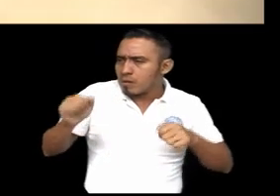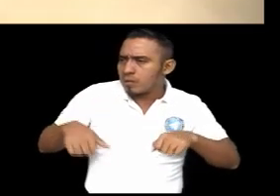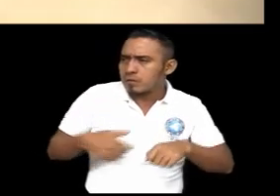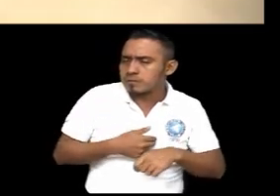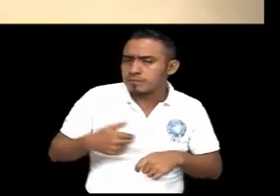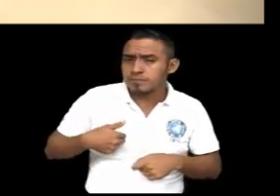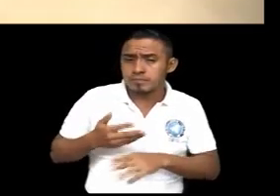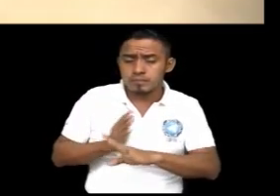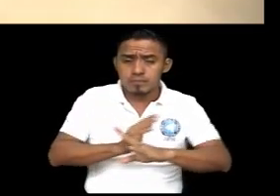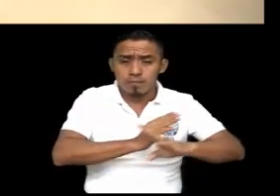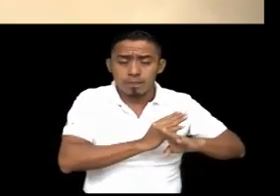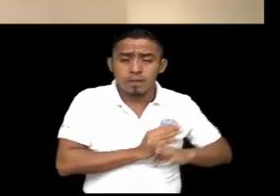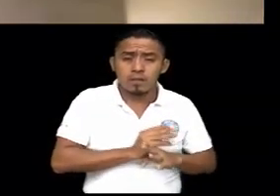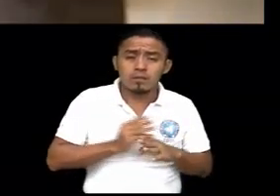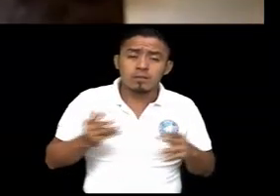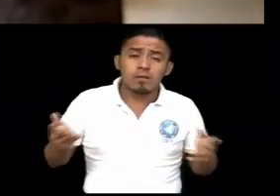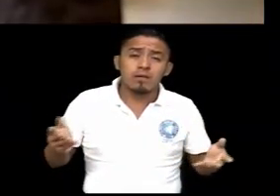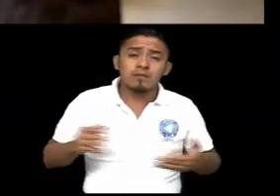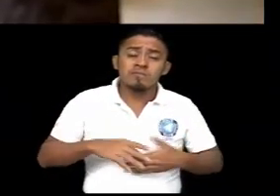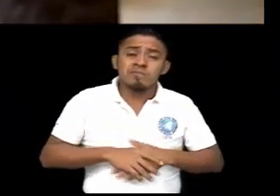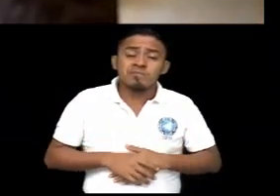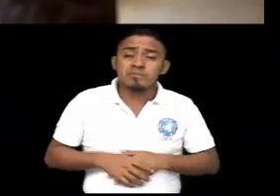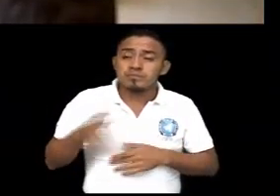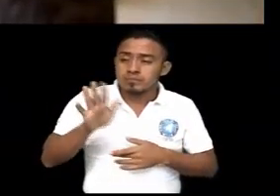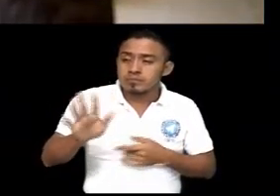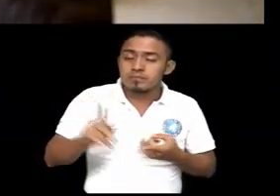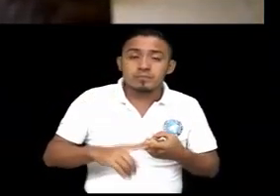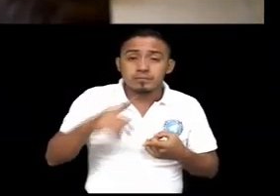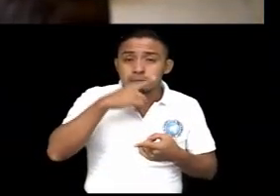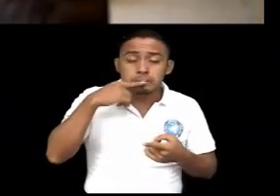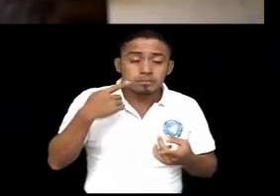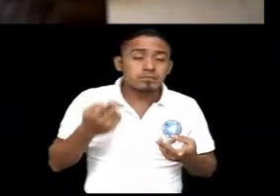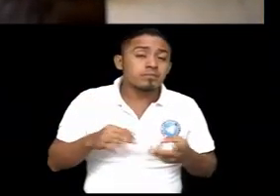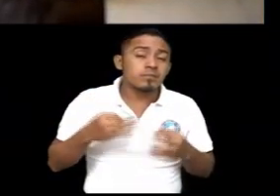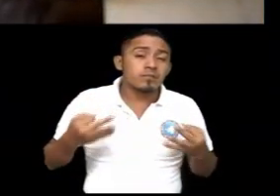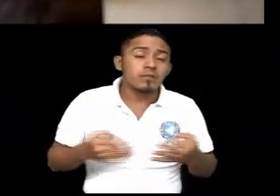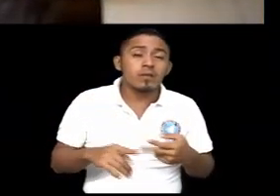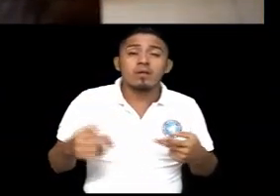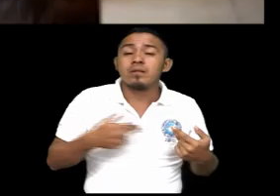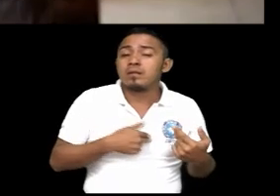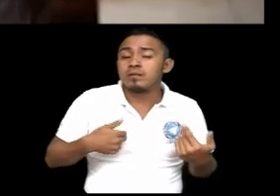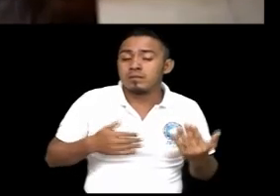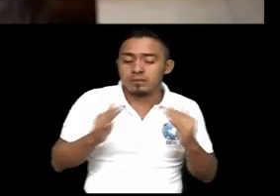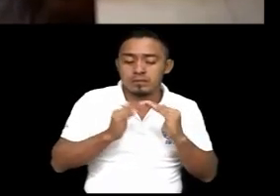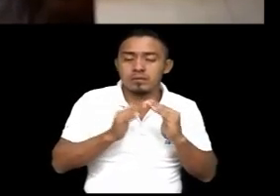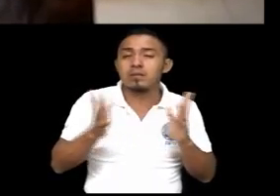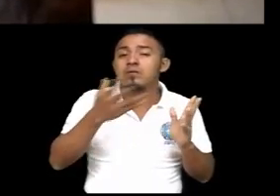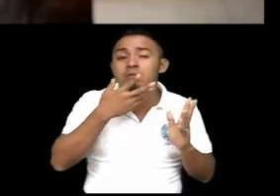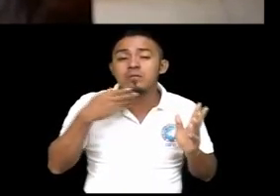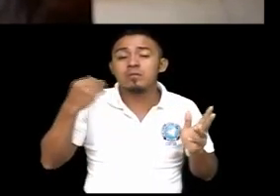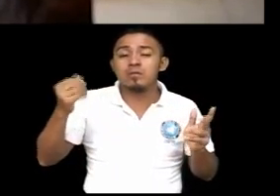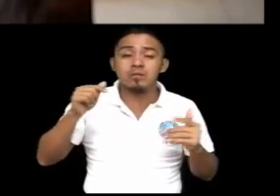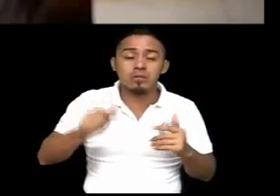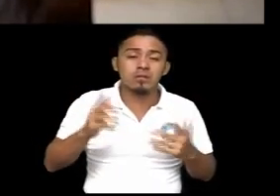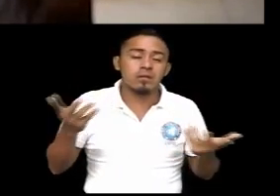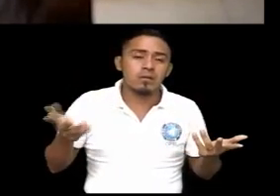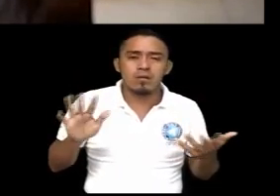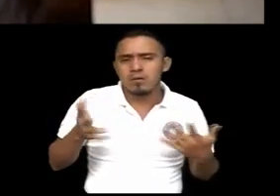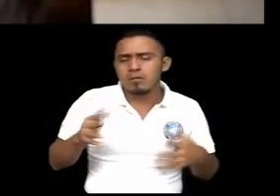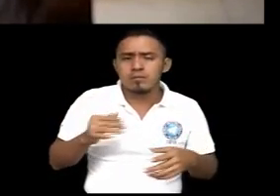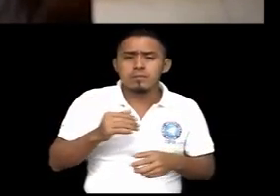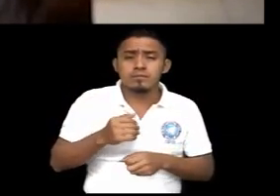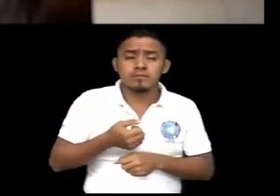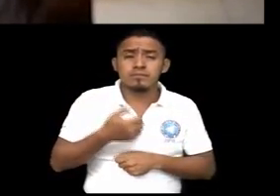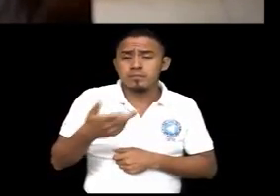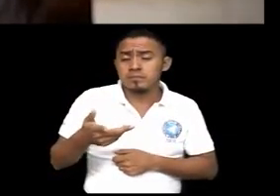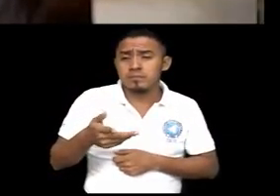hacer nosotros en nuestros hogares? ¿Qué pueden hacer los padres de familia? ¿Qué pueden hacer los jóvenes que están en edades en